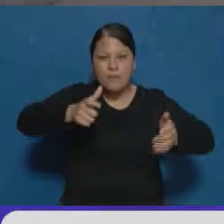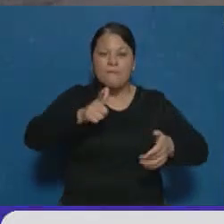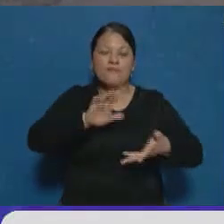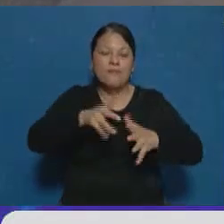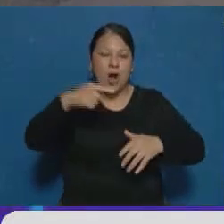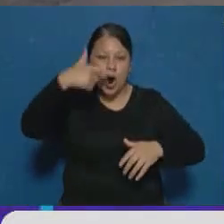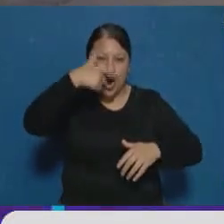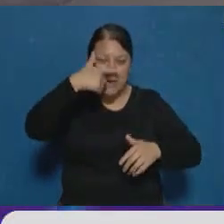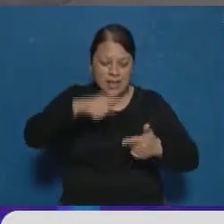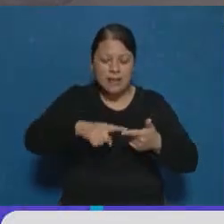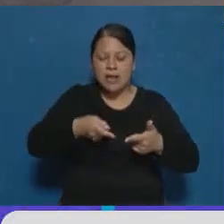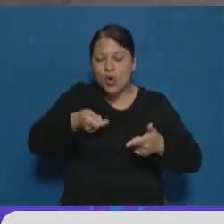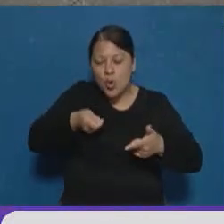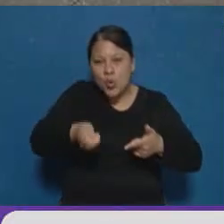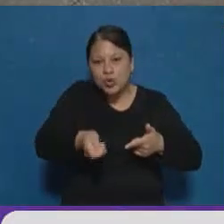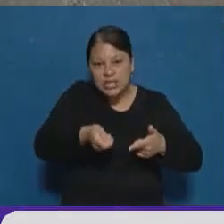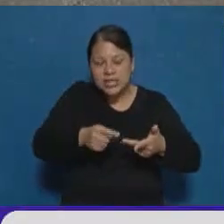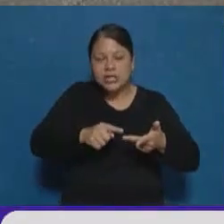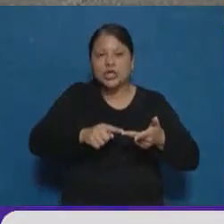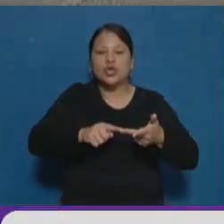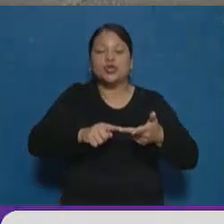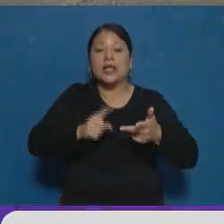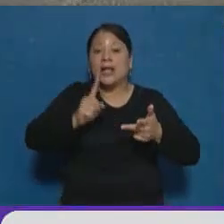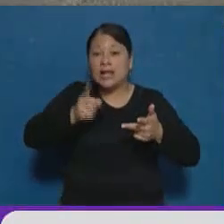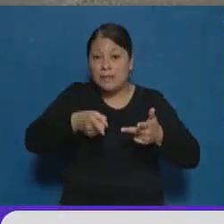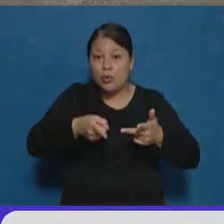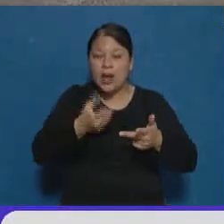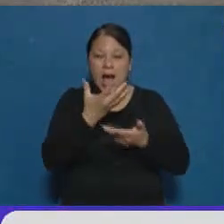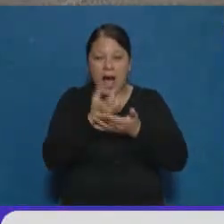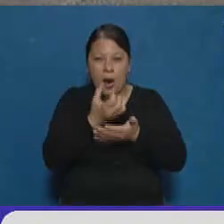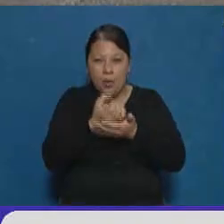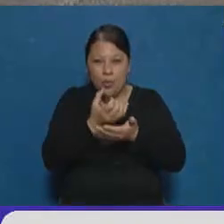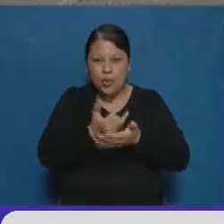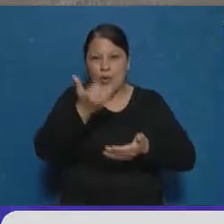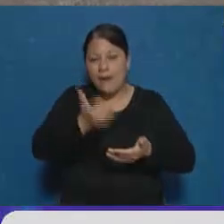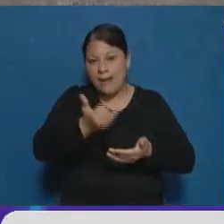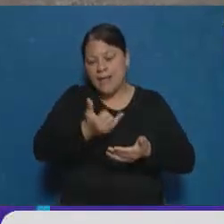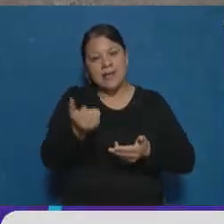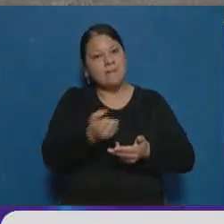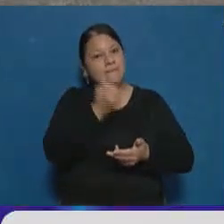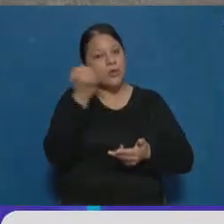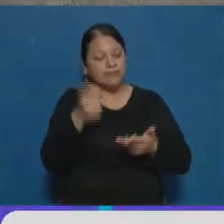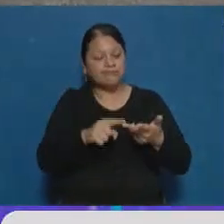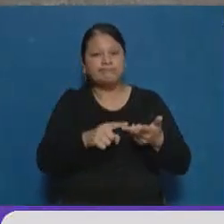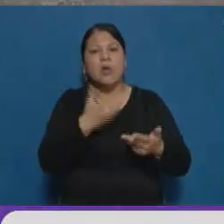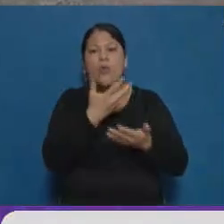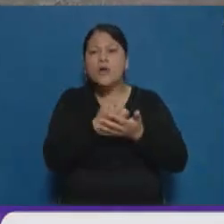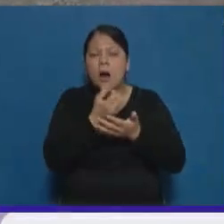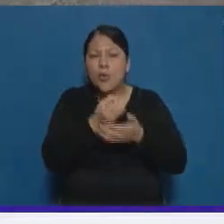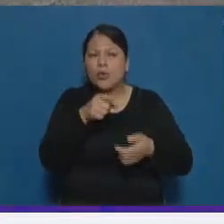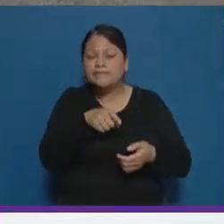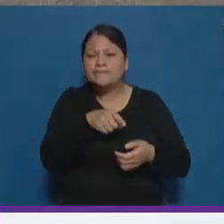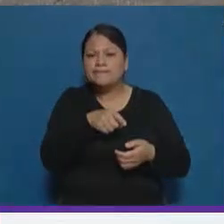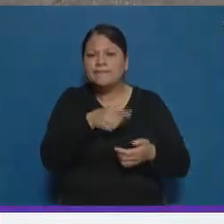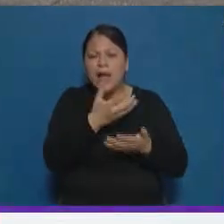combustible, cuchillos en su mochila, e incluso hay un audio que es clave en la causa, que es un audio en donde